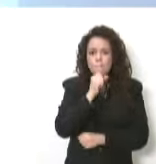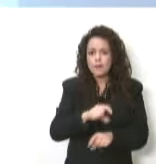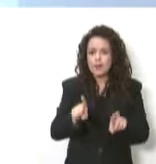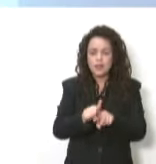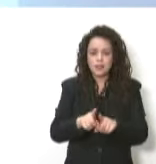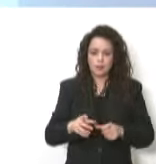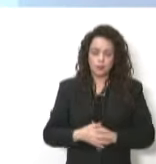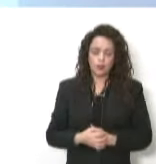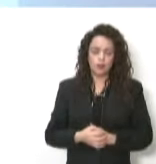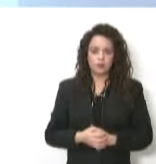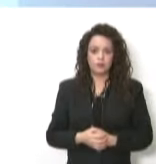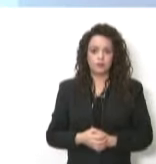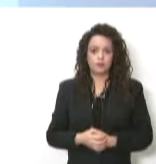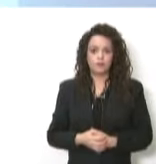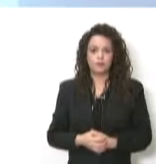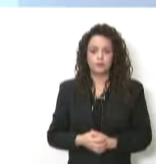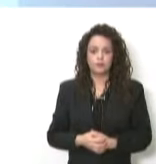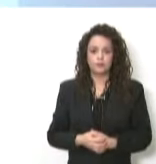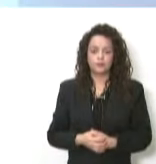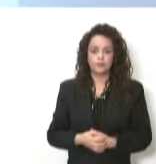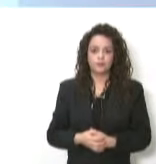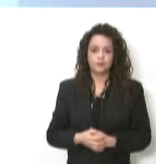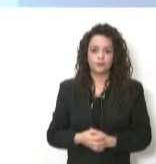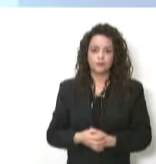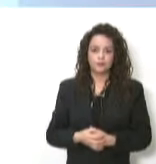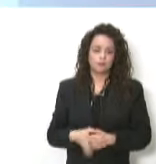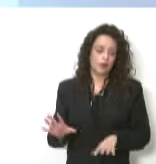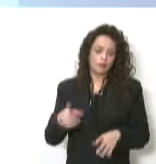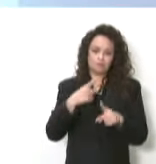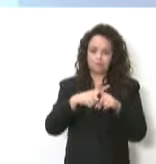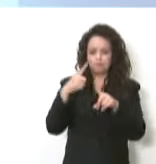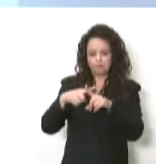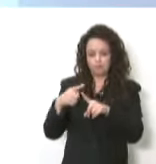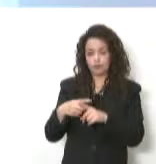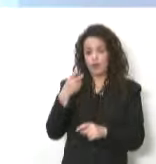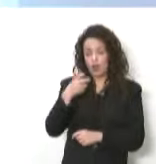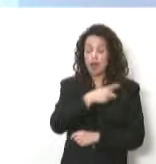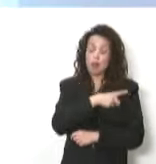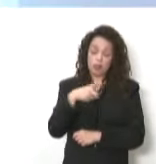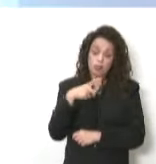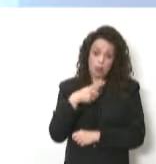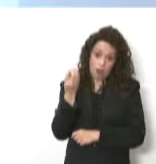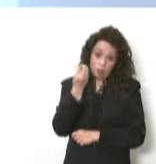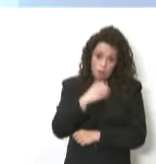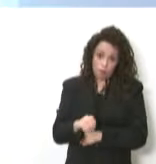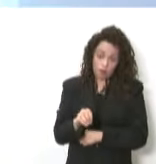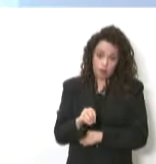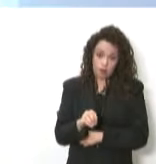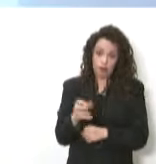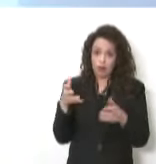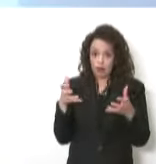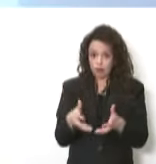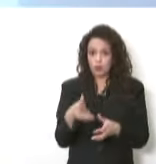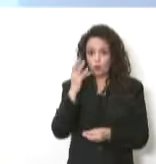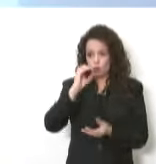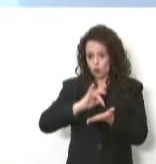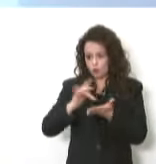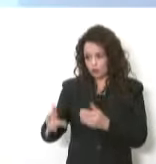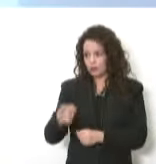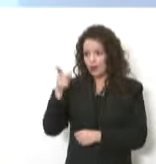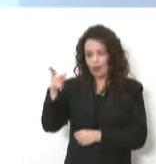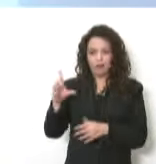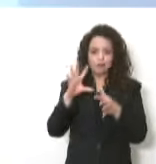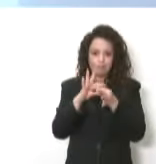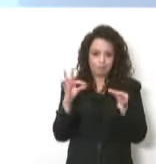modificación a su giro o sus alcances, etcétera. Entonces, es un deber hacerlo y gracias por la aclaración. Y